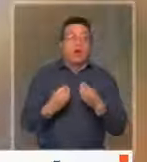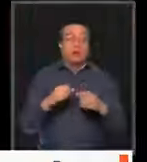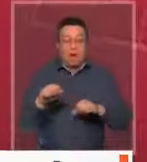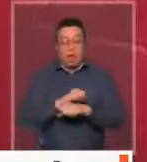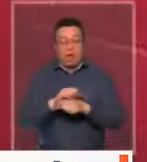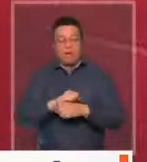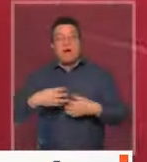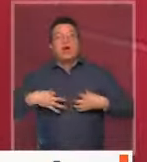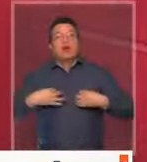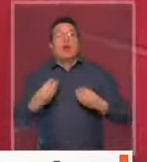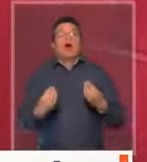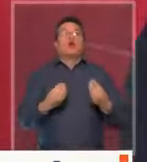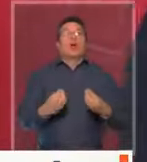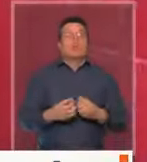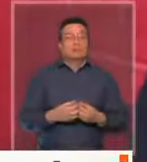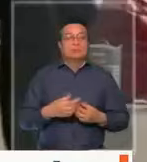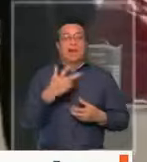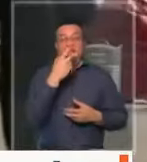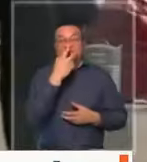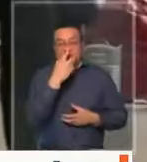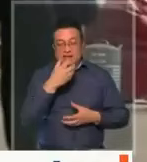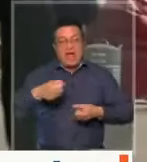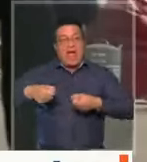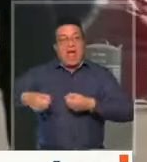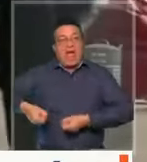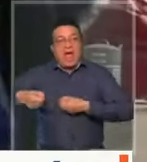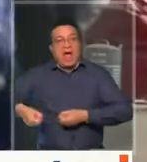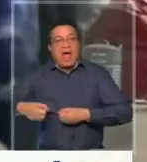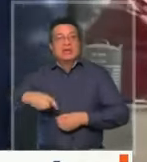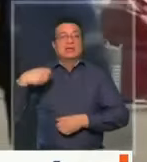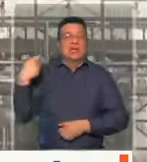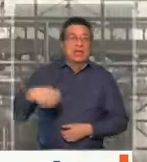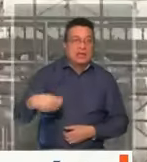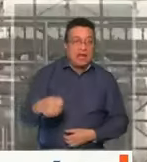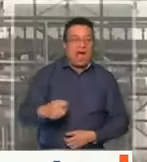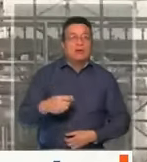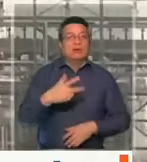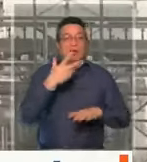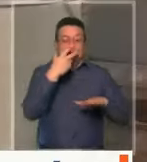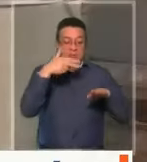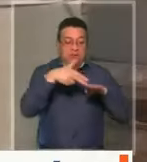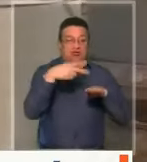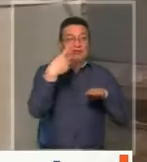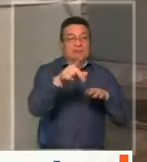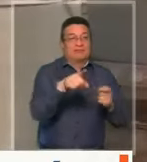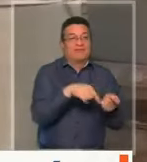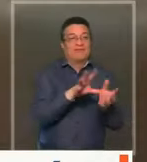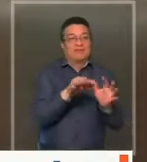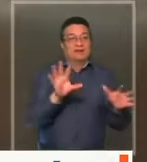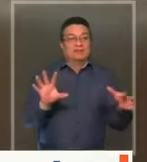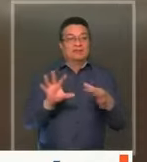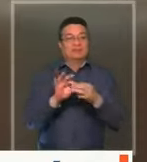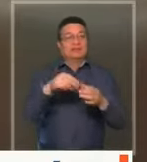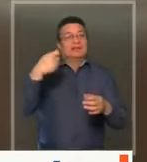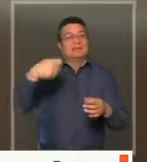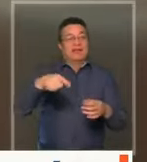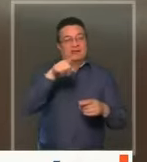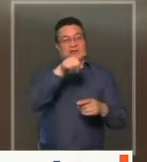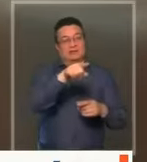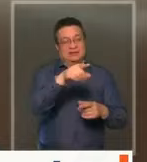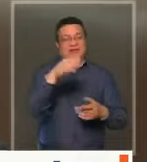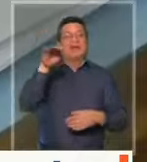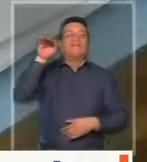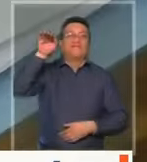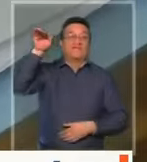ropa bencinas gascar o ambos derivados del petróleo mantiene su precio internacional alto y es una de las razones por la que el Banco